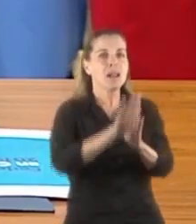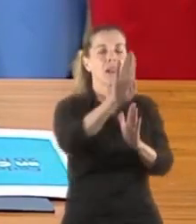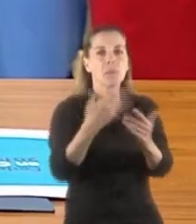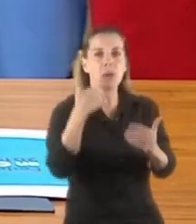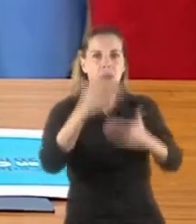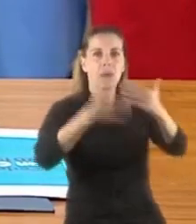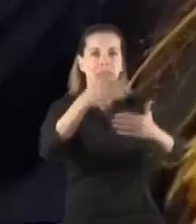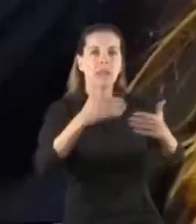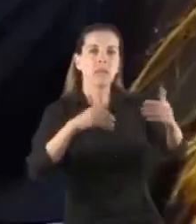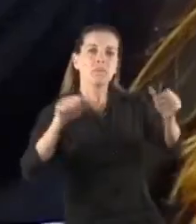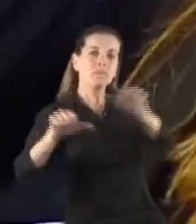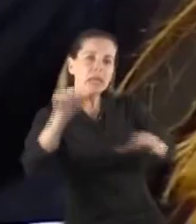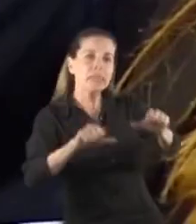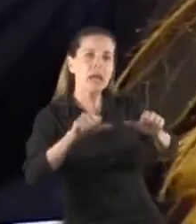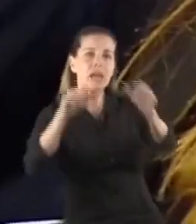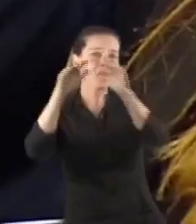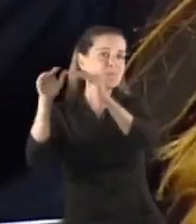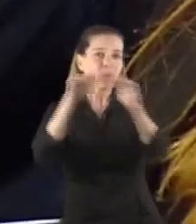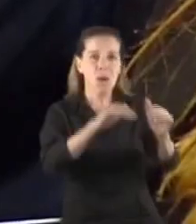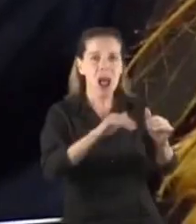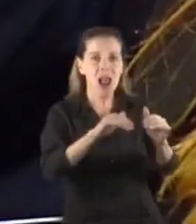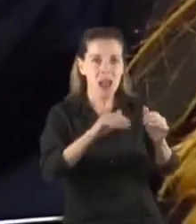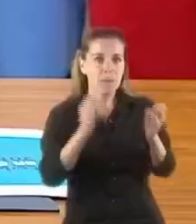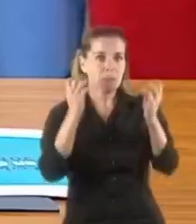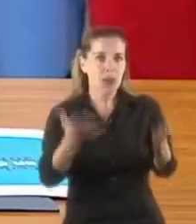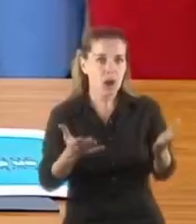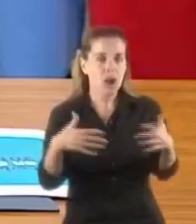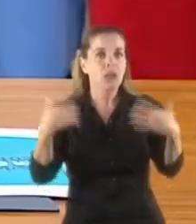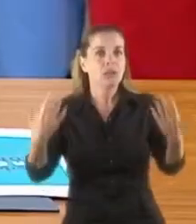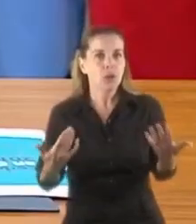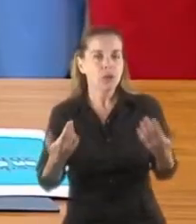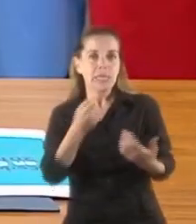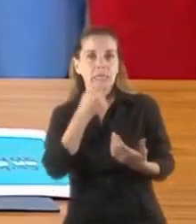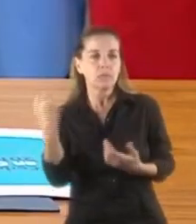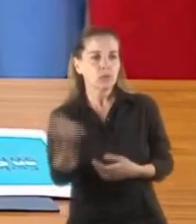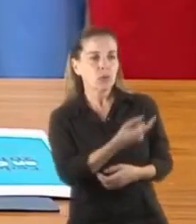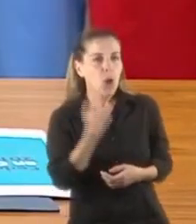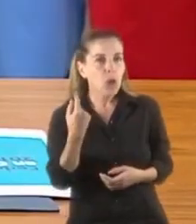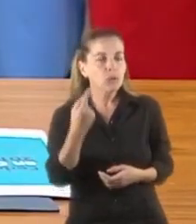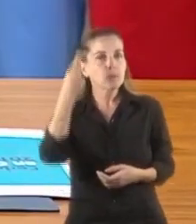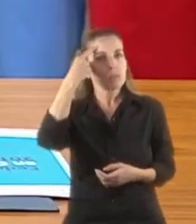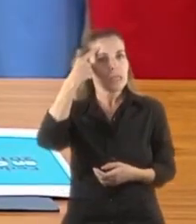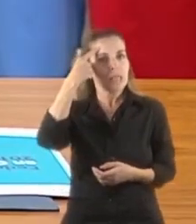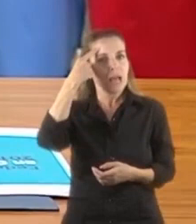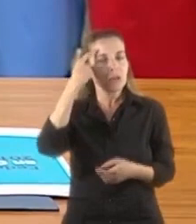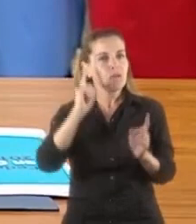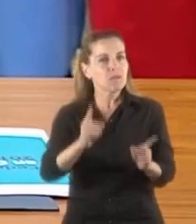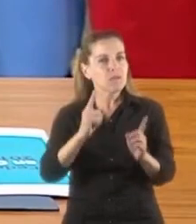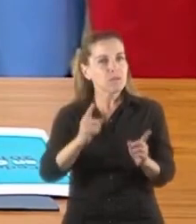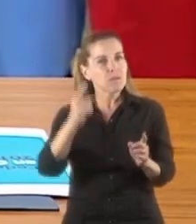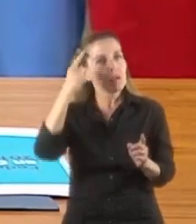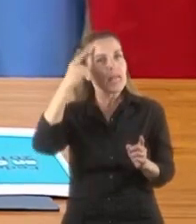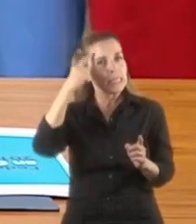más. Entonces, que nosotros sigamos pensando la ciencia y la tecnología